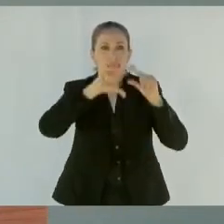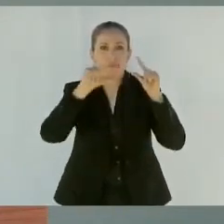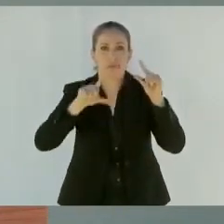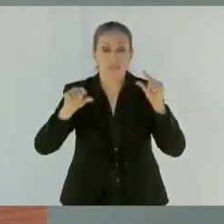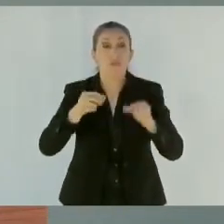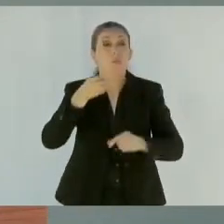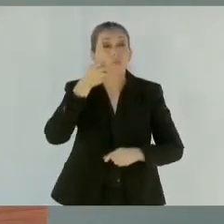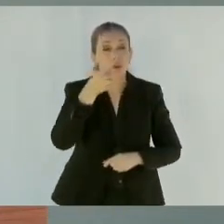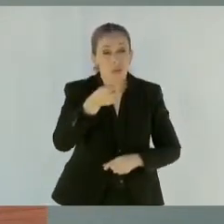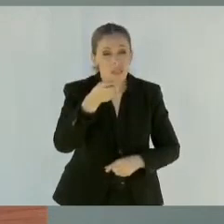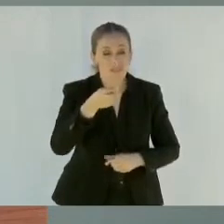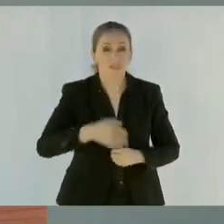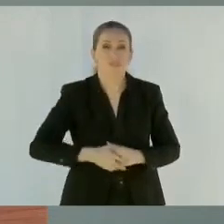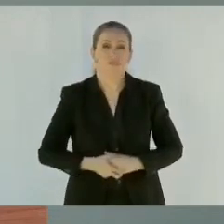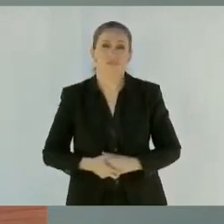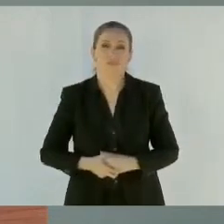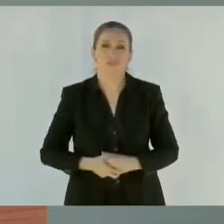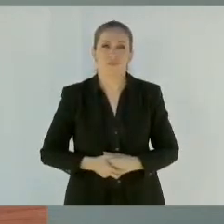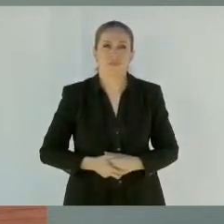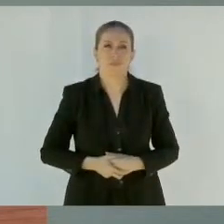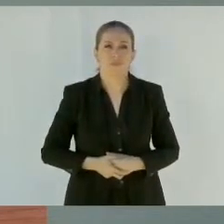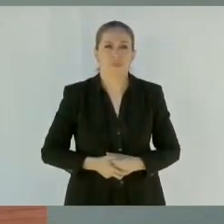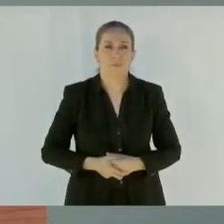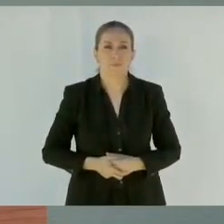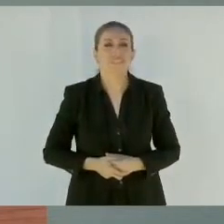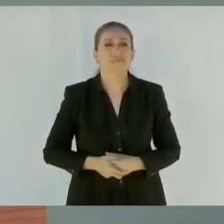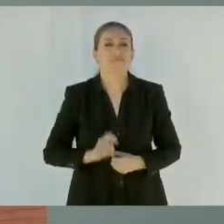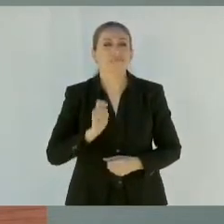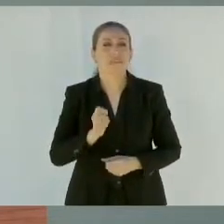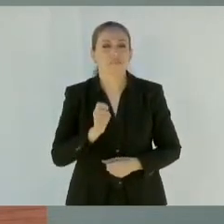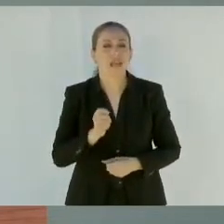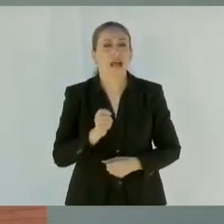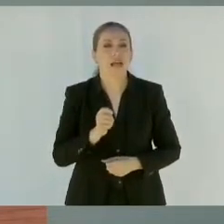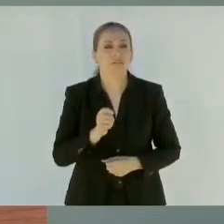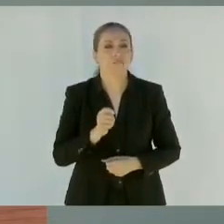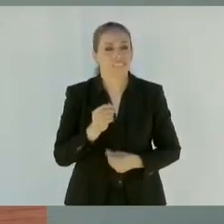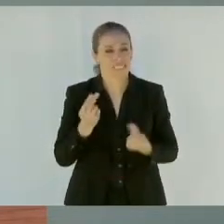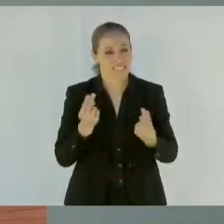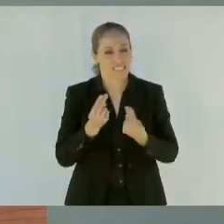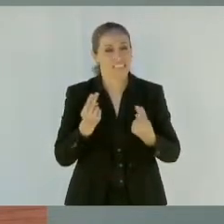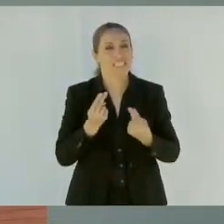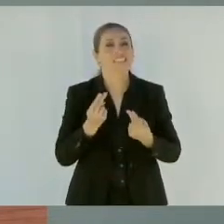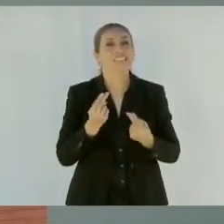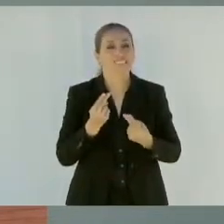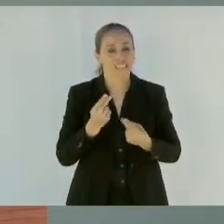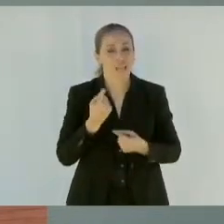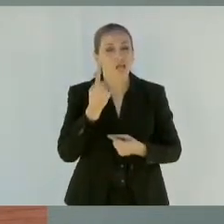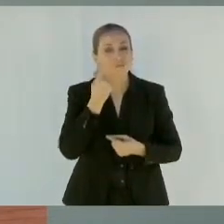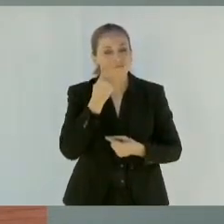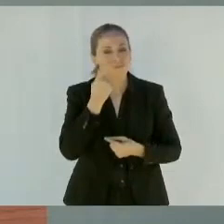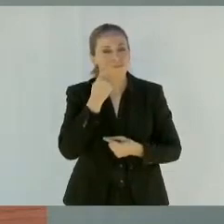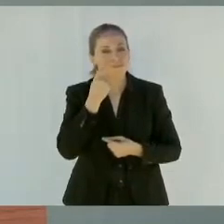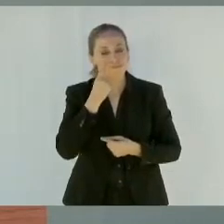dice coloquialmente, un ojo al gato y otro al garabato.